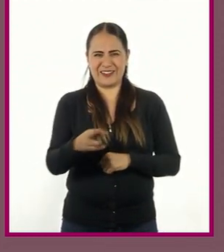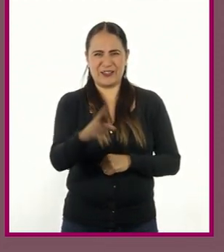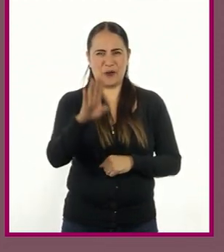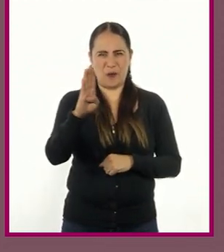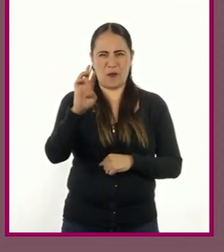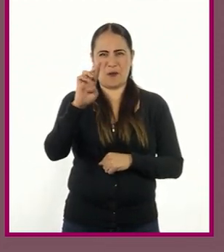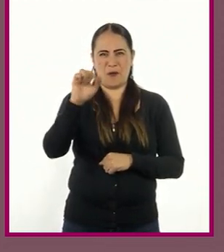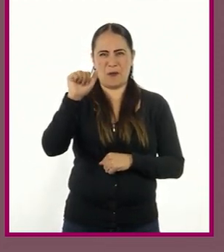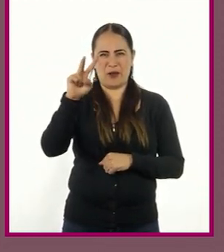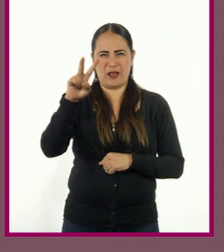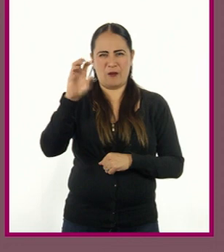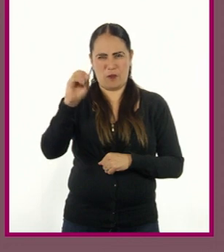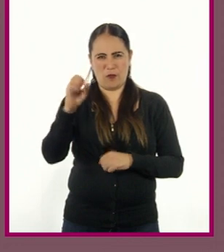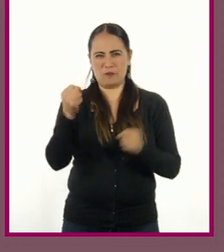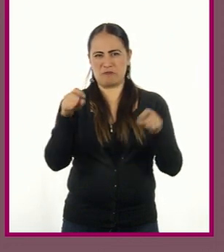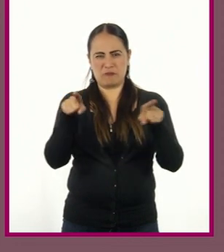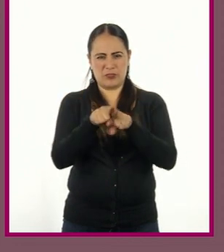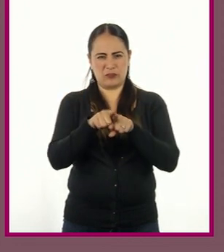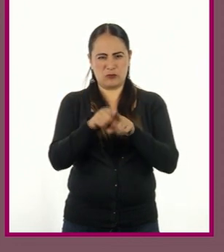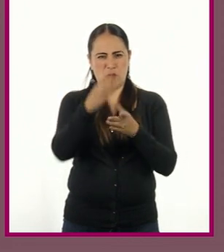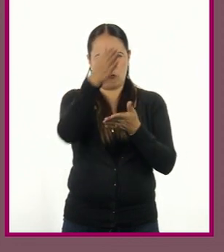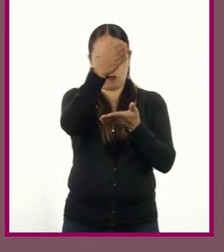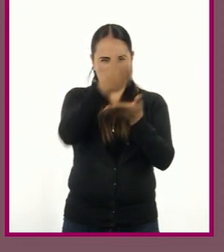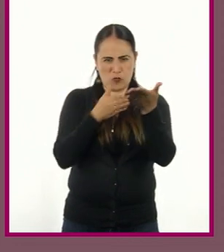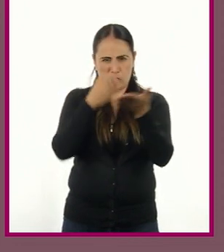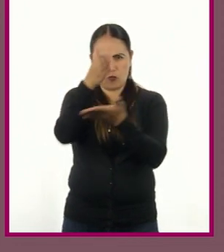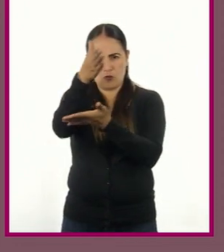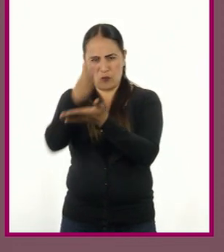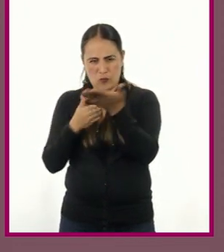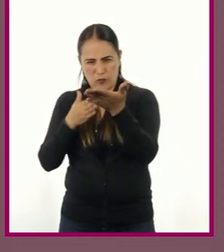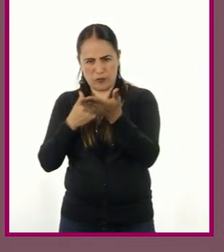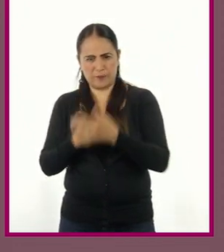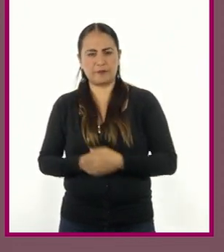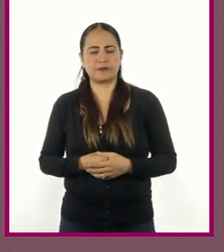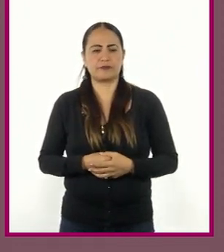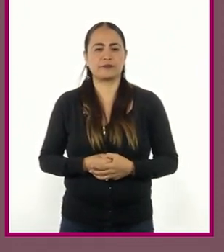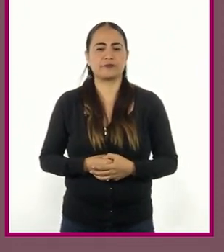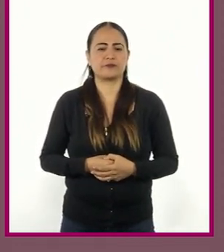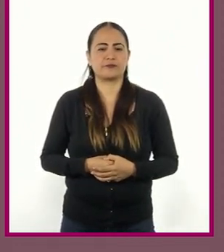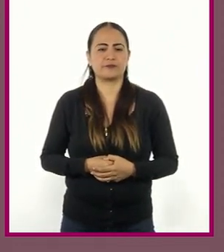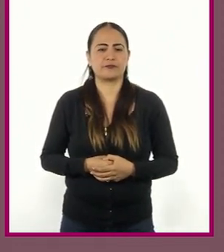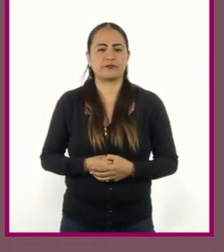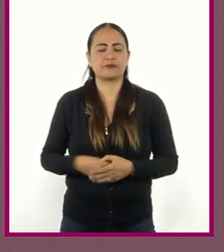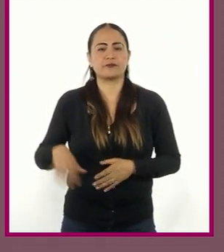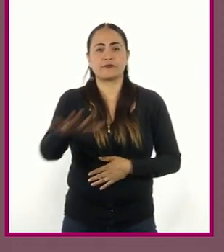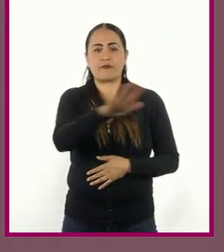y por una serie de líneas trazadas astronómicamente y representadas en el